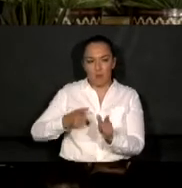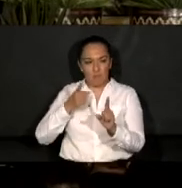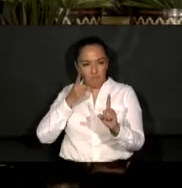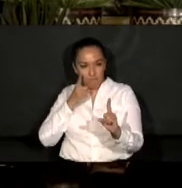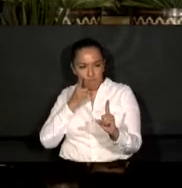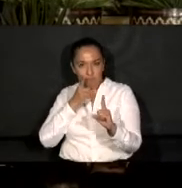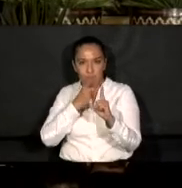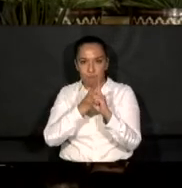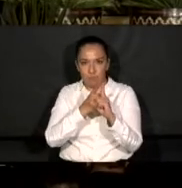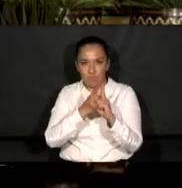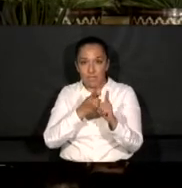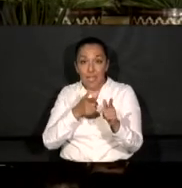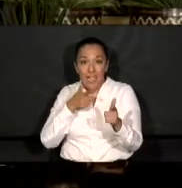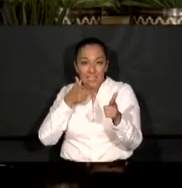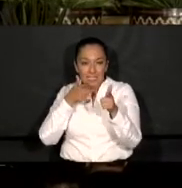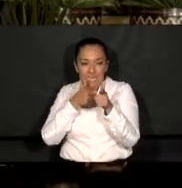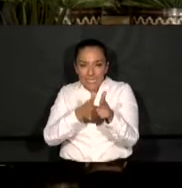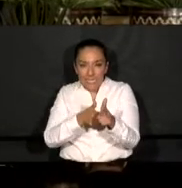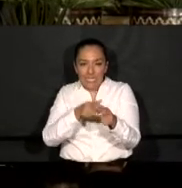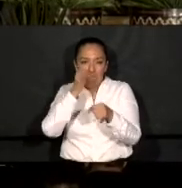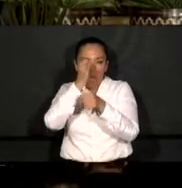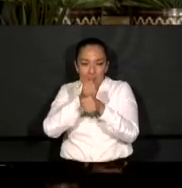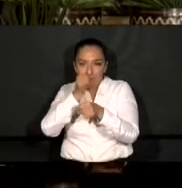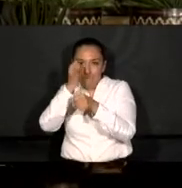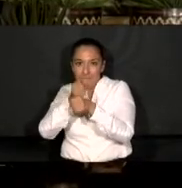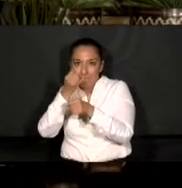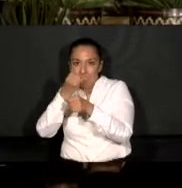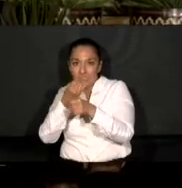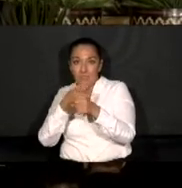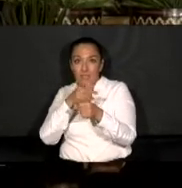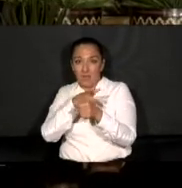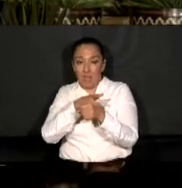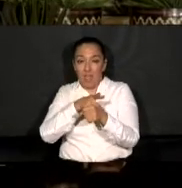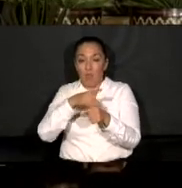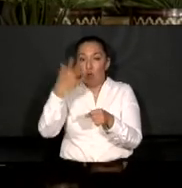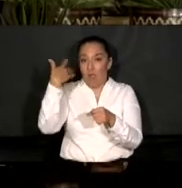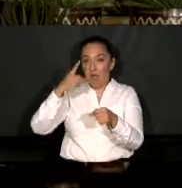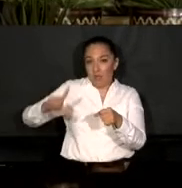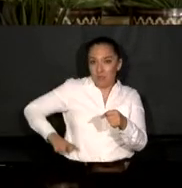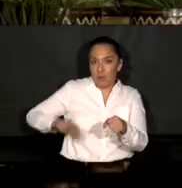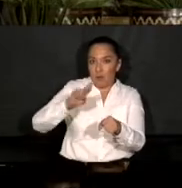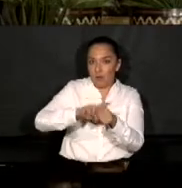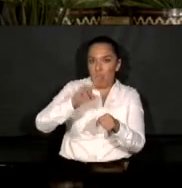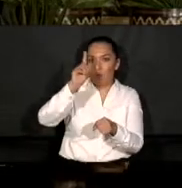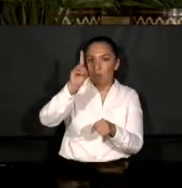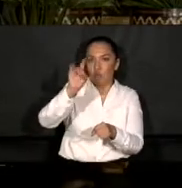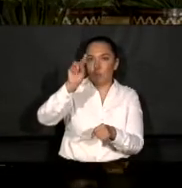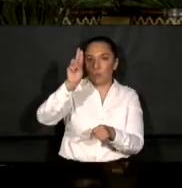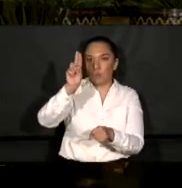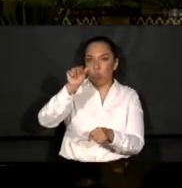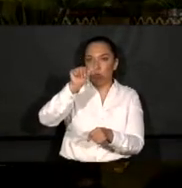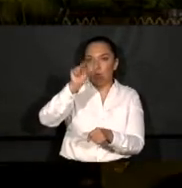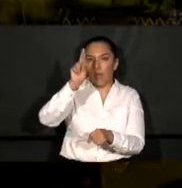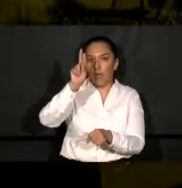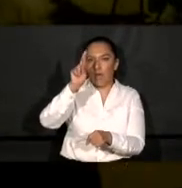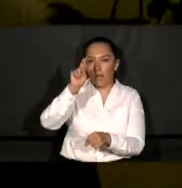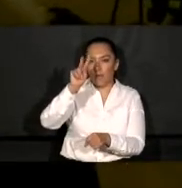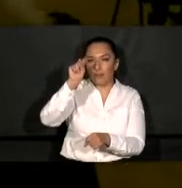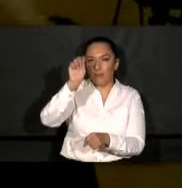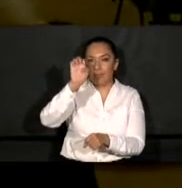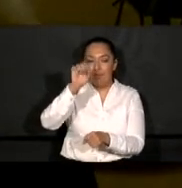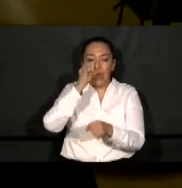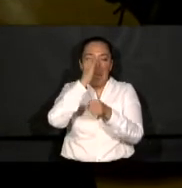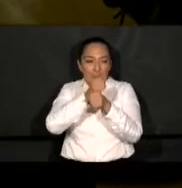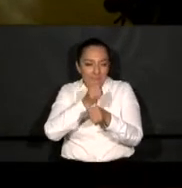el exgobernador César Duarte, siguiendo el debido proceso para asegurar una investigación